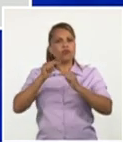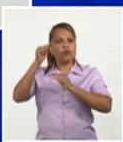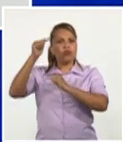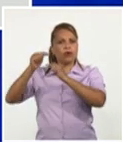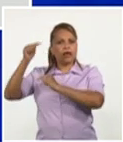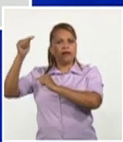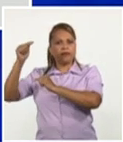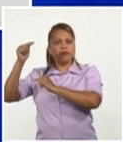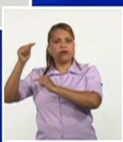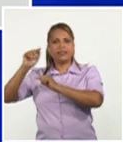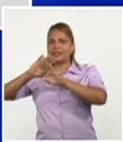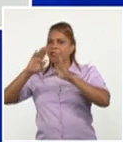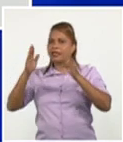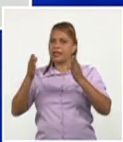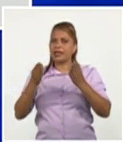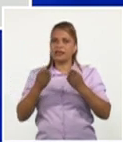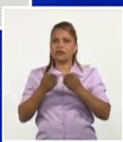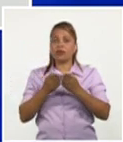la pandemia,